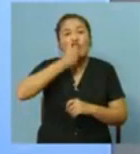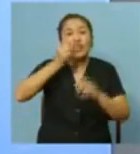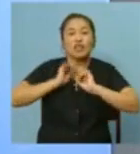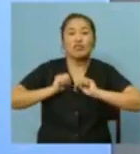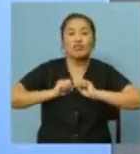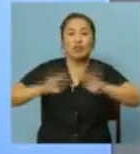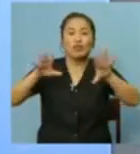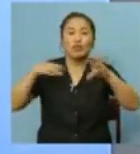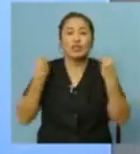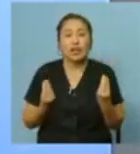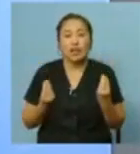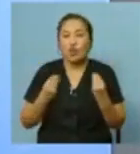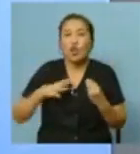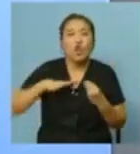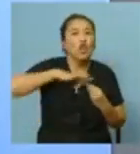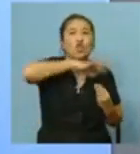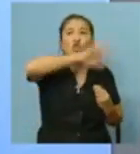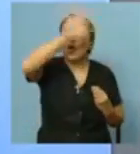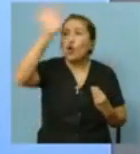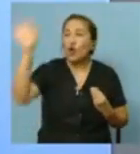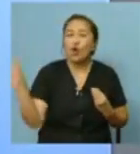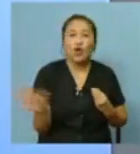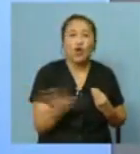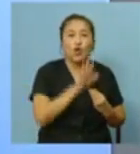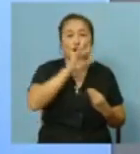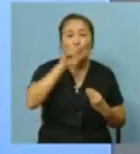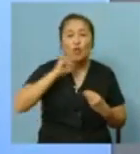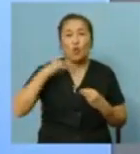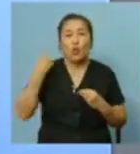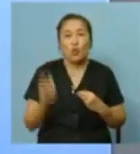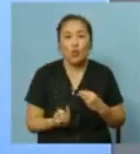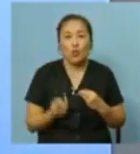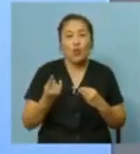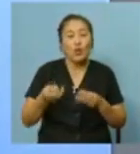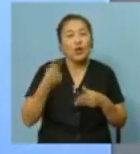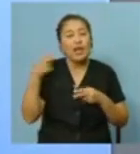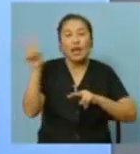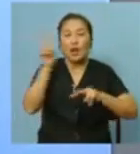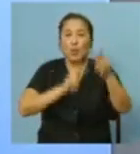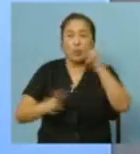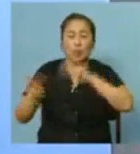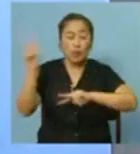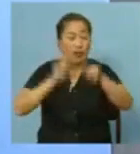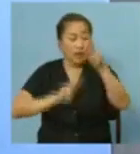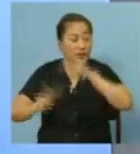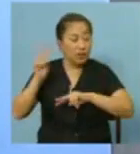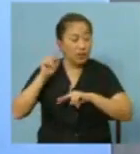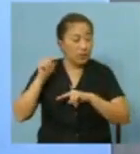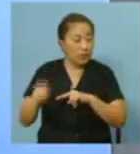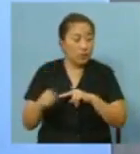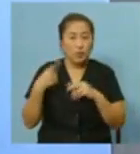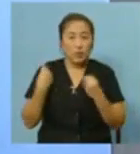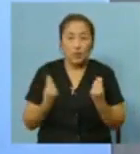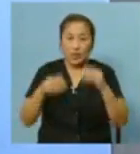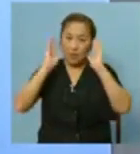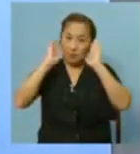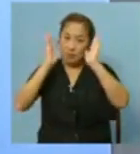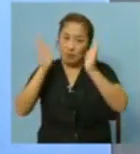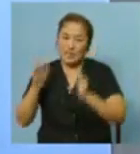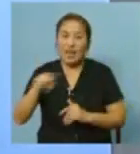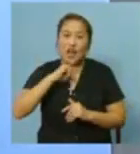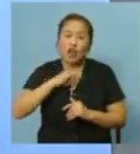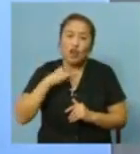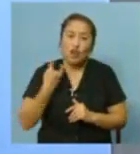se da cuenta que no hay rincón de la provincia en donde no haya habido la mirada del gobierno